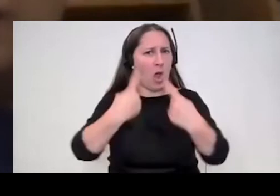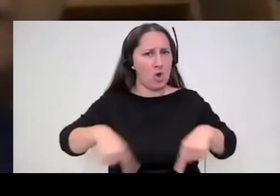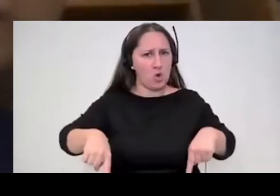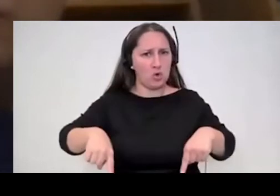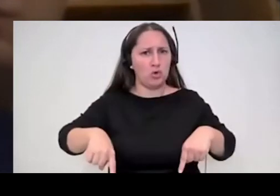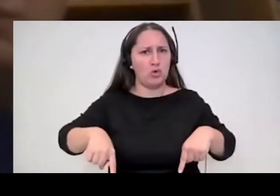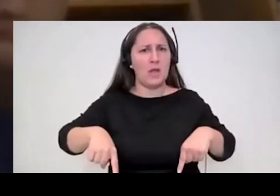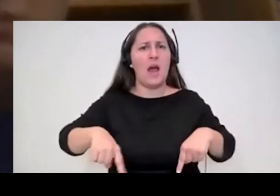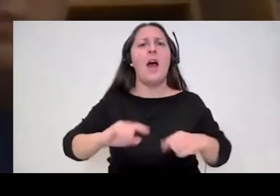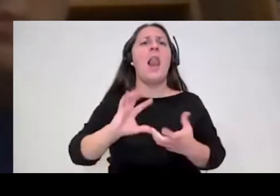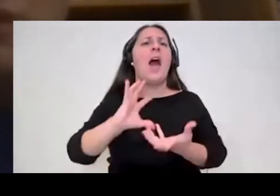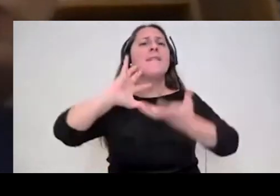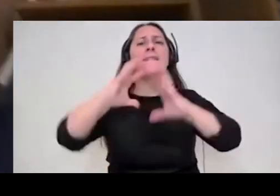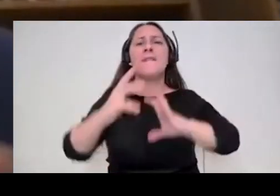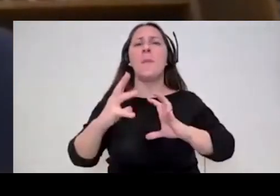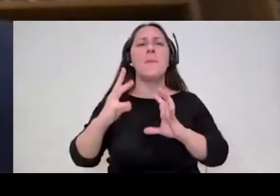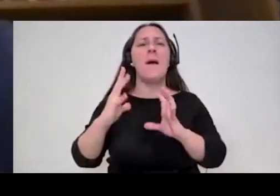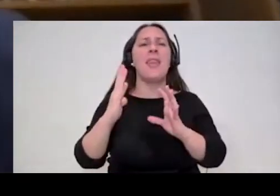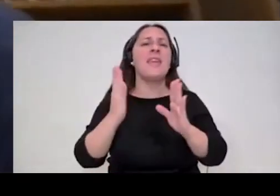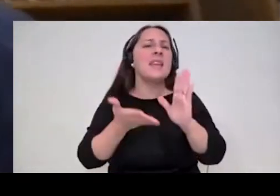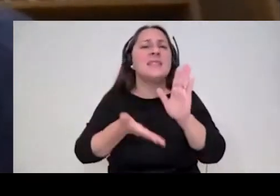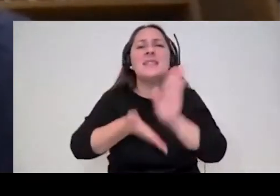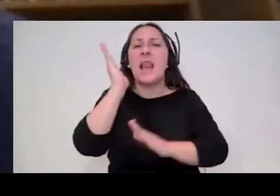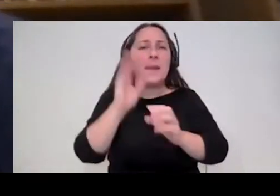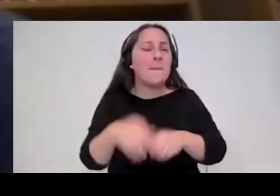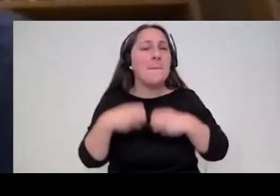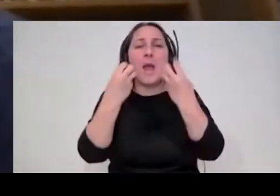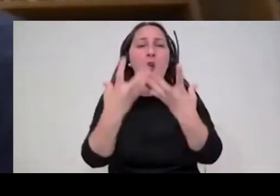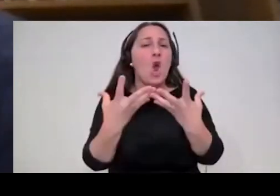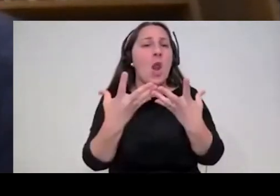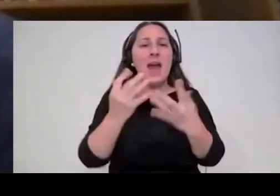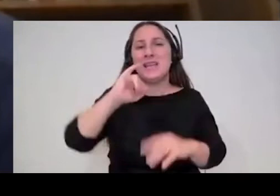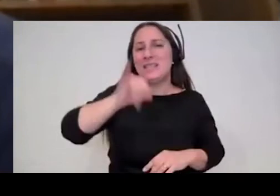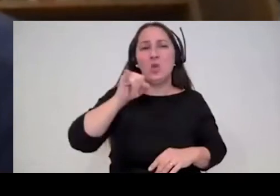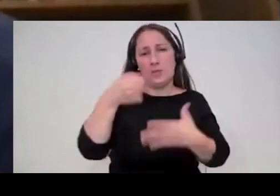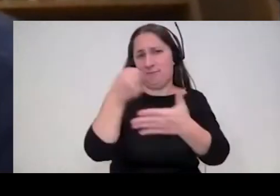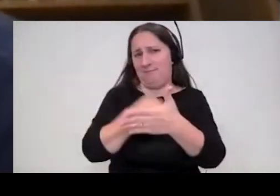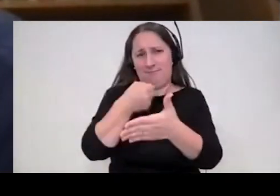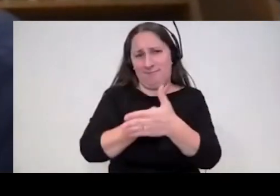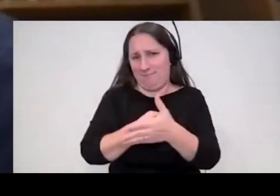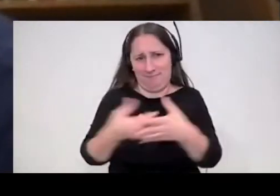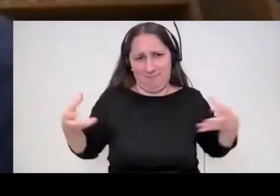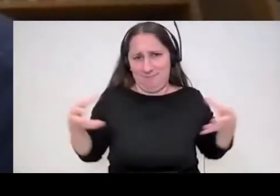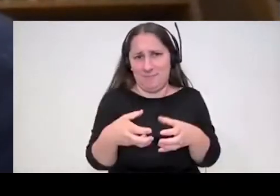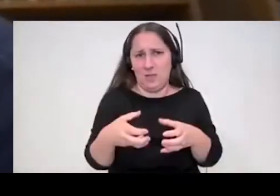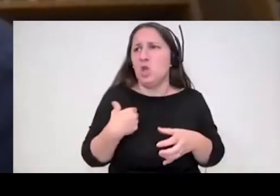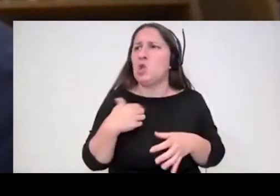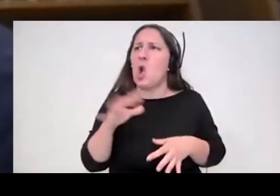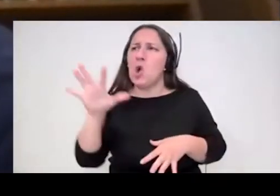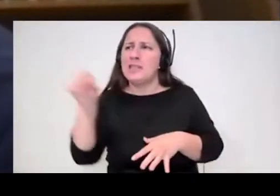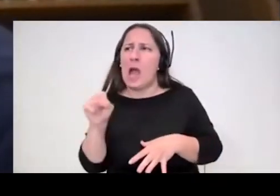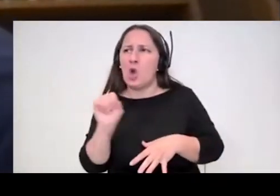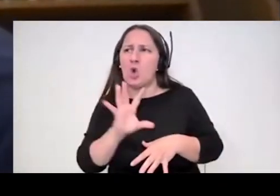por arriba, ¿no? Entonces, en vez de ver cómo nos disputamos más para ver si yo te saco 100,